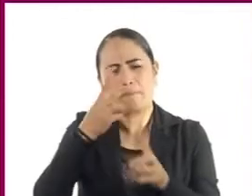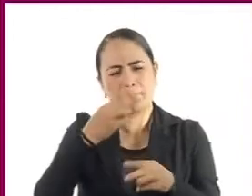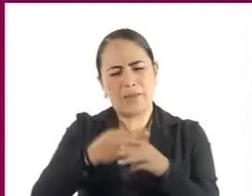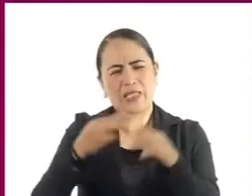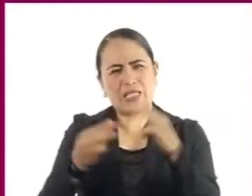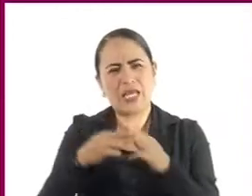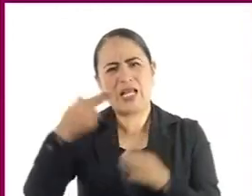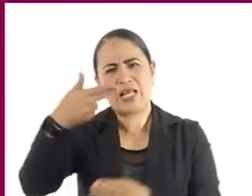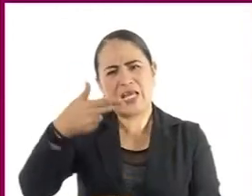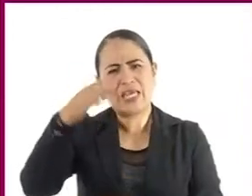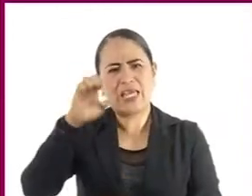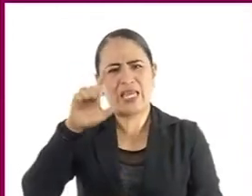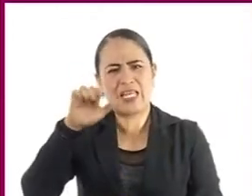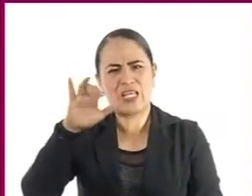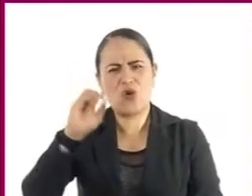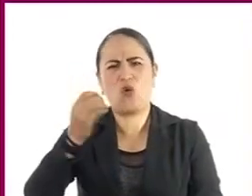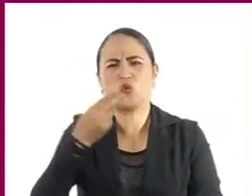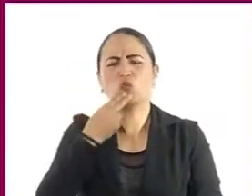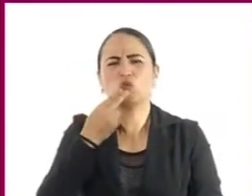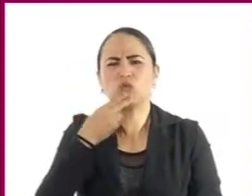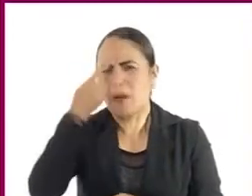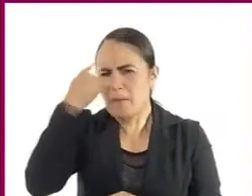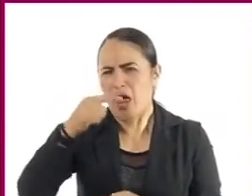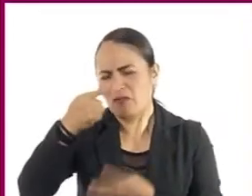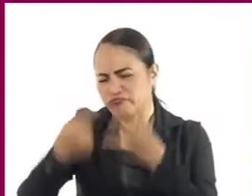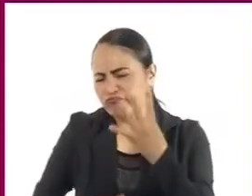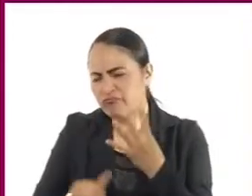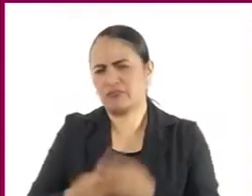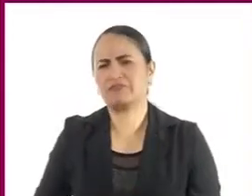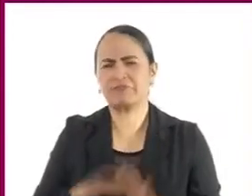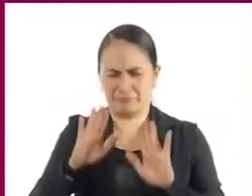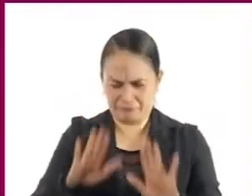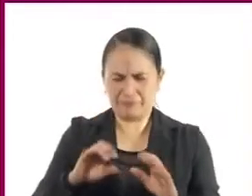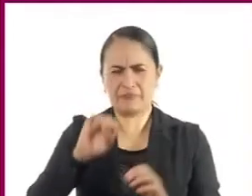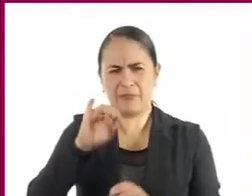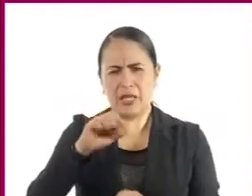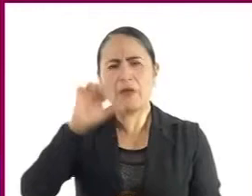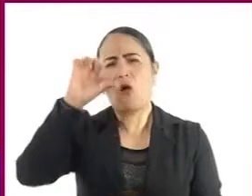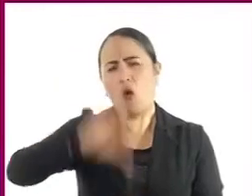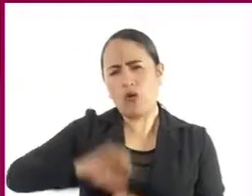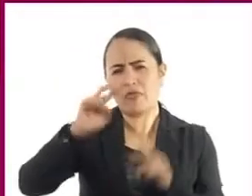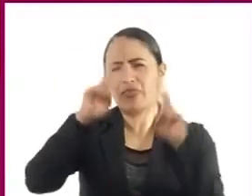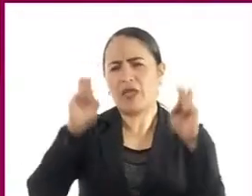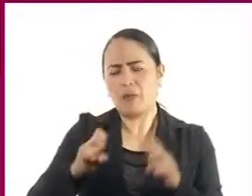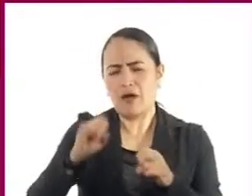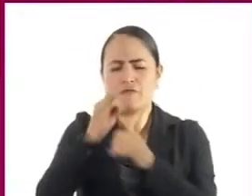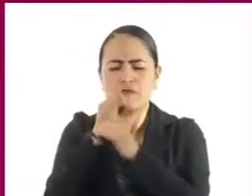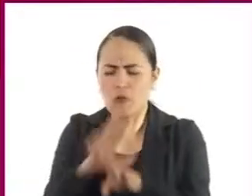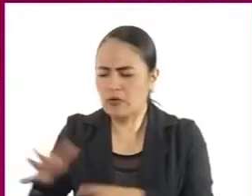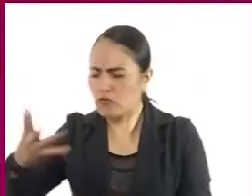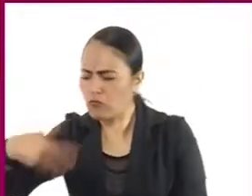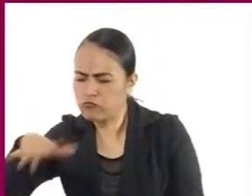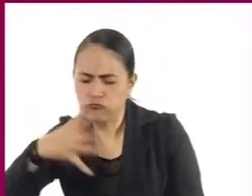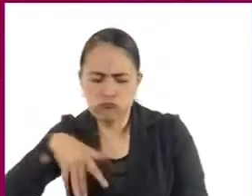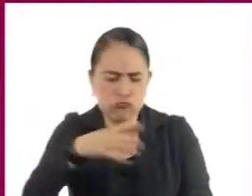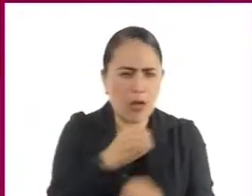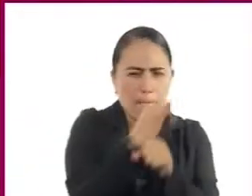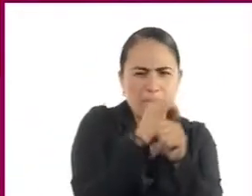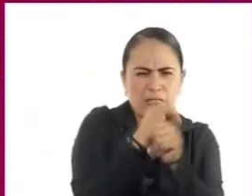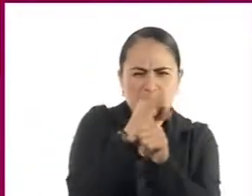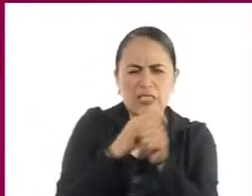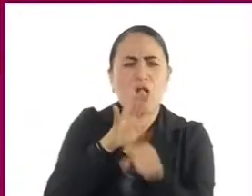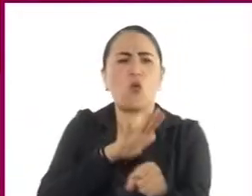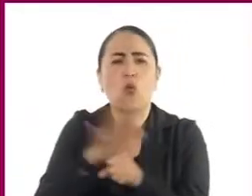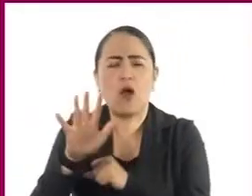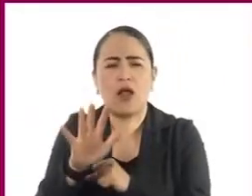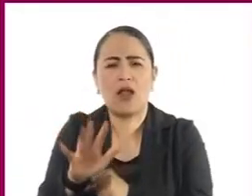que sí, pero para empezar, ¿cuál sería el tema del que buscaríamos información? Pues el uso